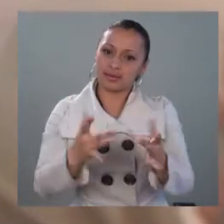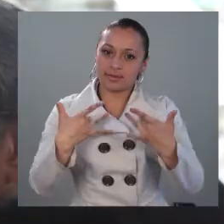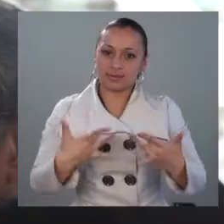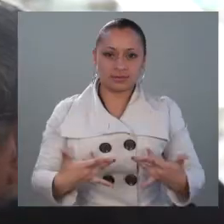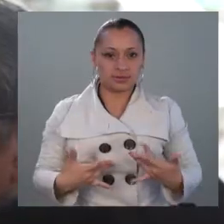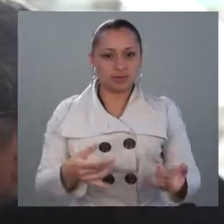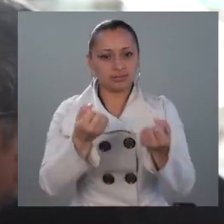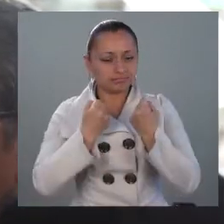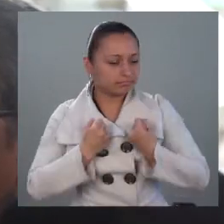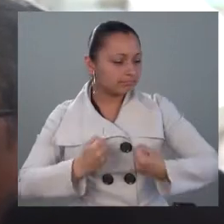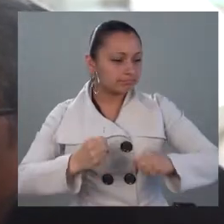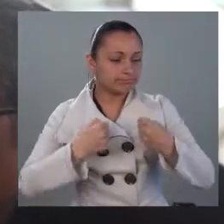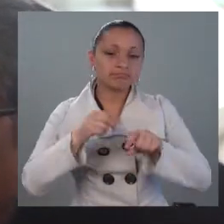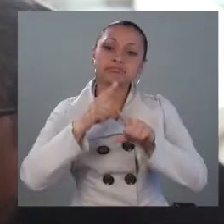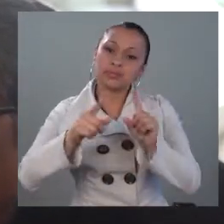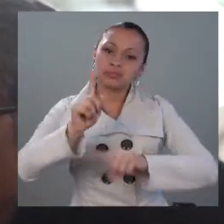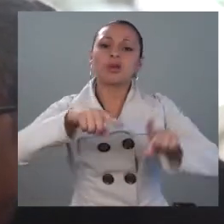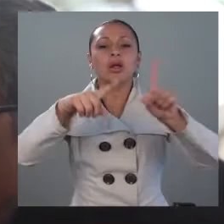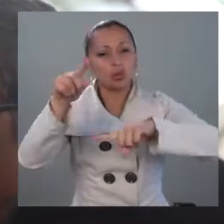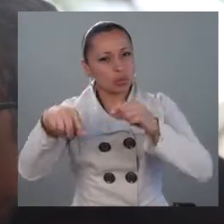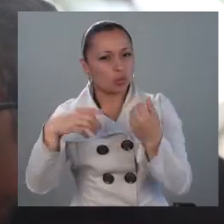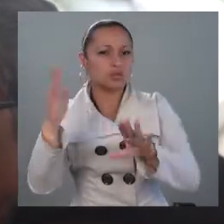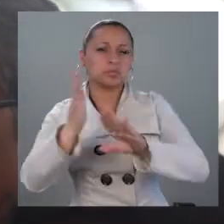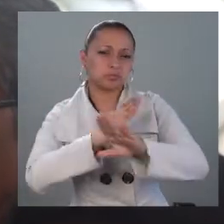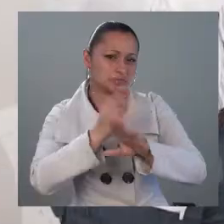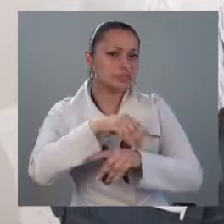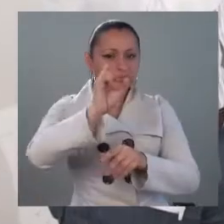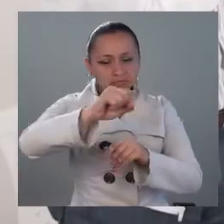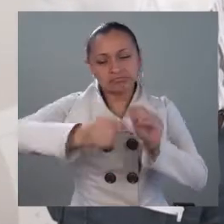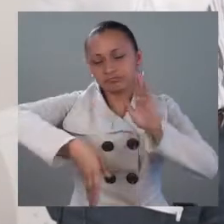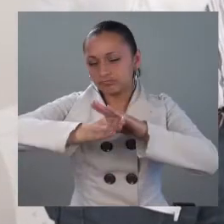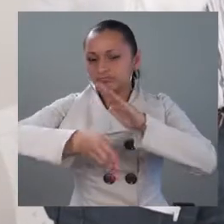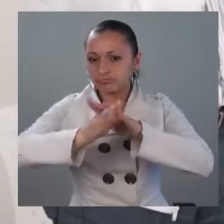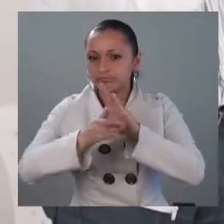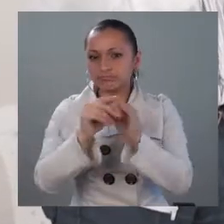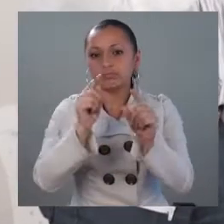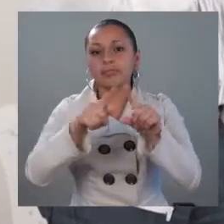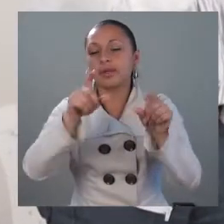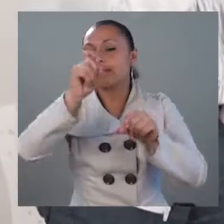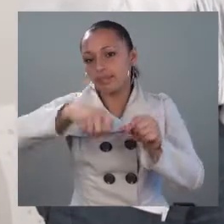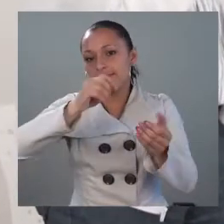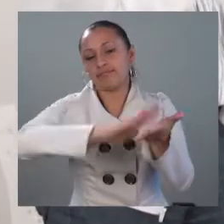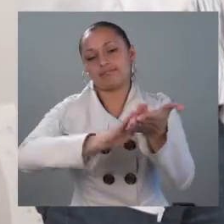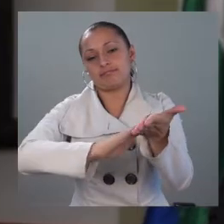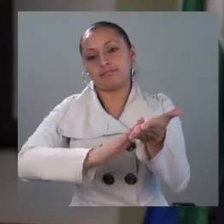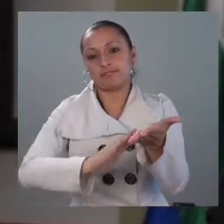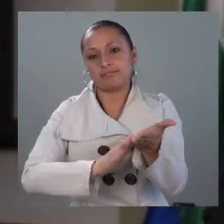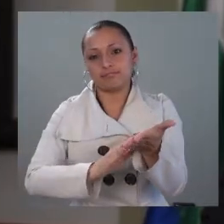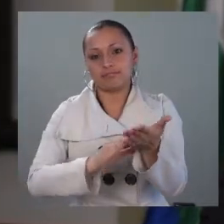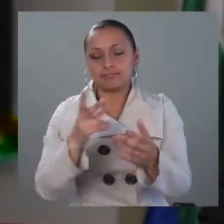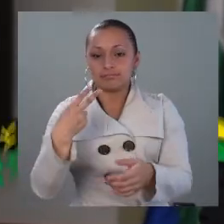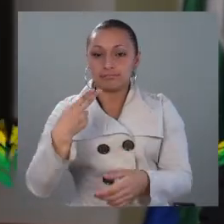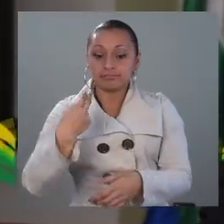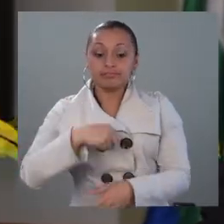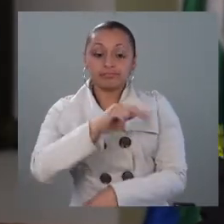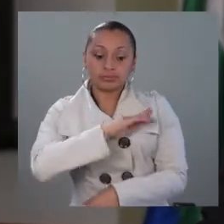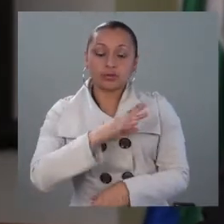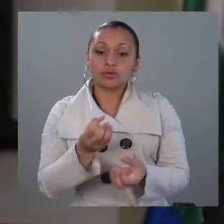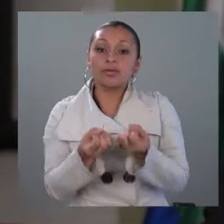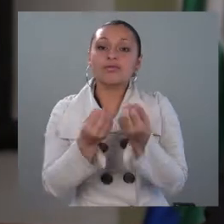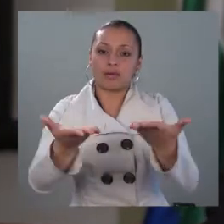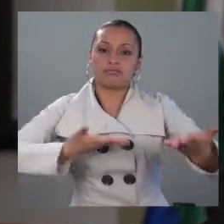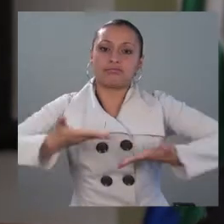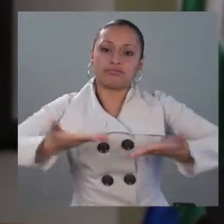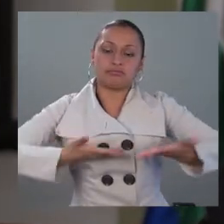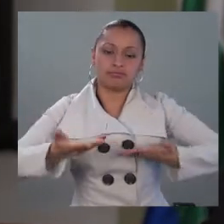atención en salud. Sin embargo, existen dificultades en la prestación de los servicios de salud que deben superarse. Nosotros como prestadores de